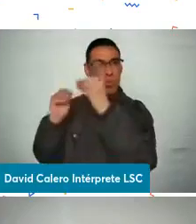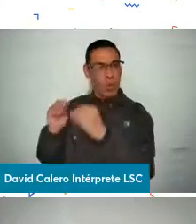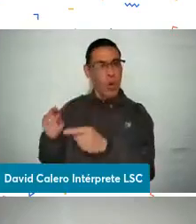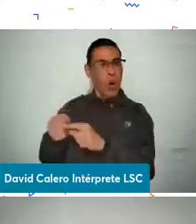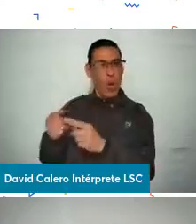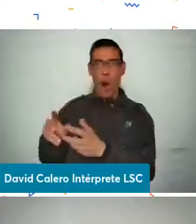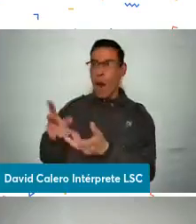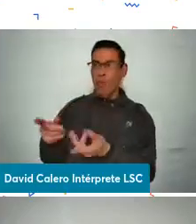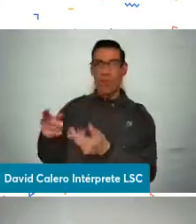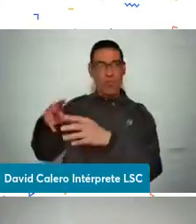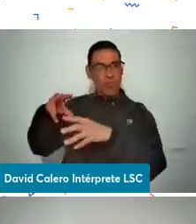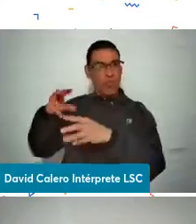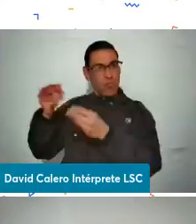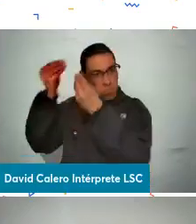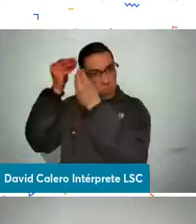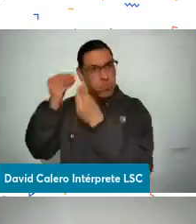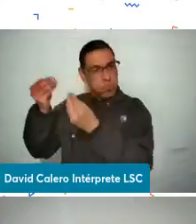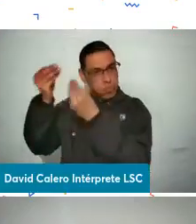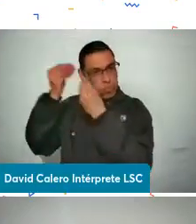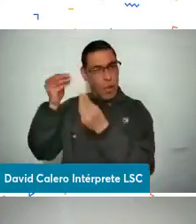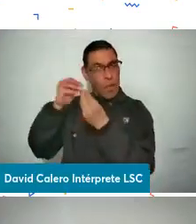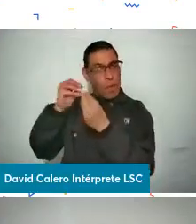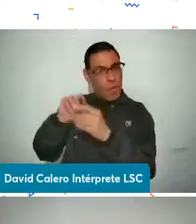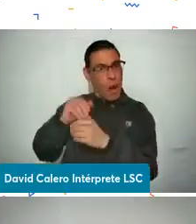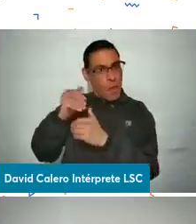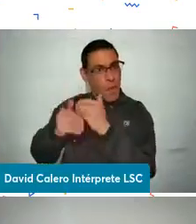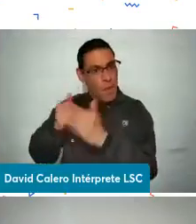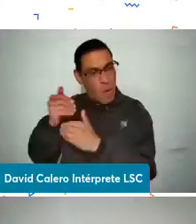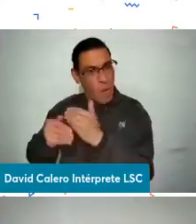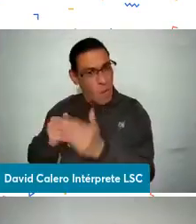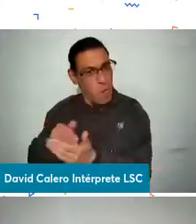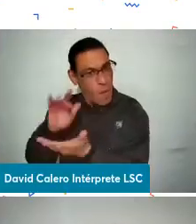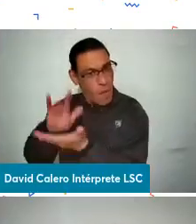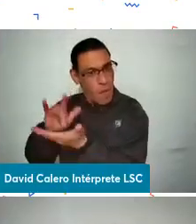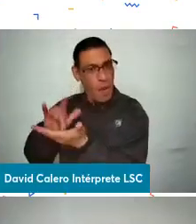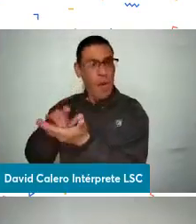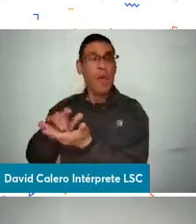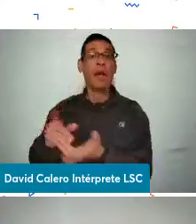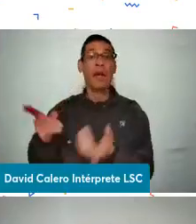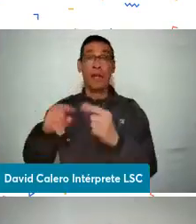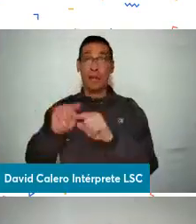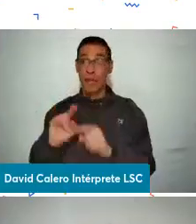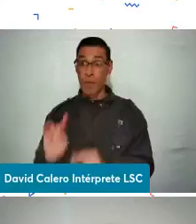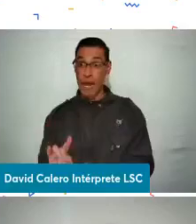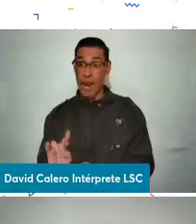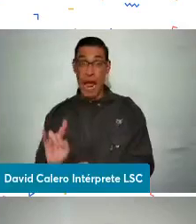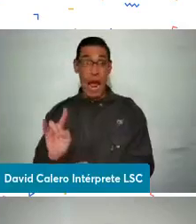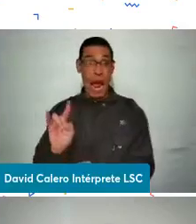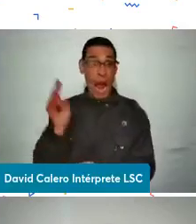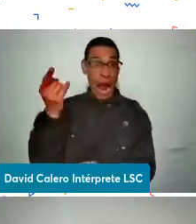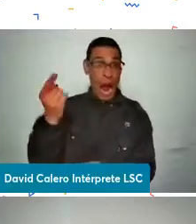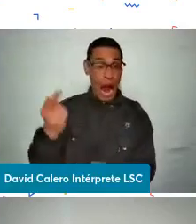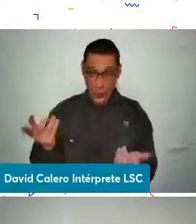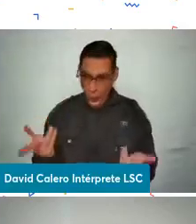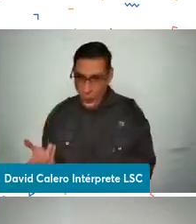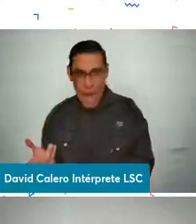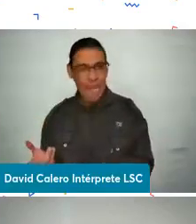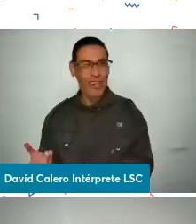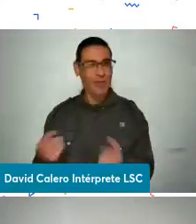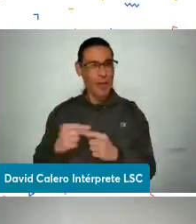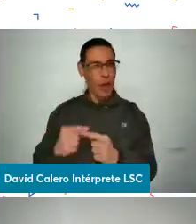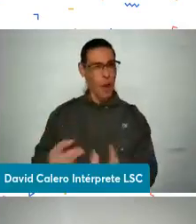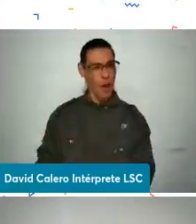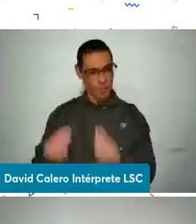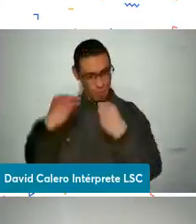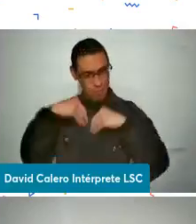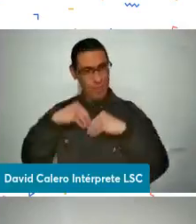involucrándonos un poco más. Y también, pues, cuando, digamos, las cosas se te van a dar a ti en todos los aspectos de la vida, pues, la misma vida